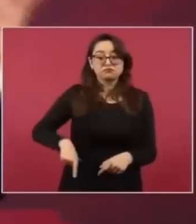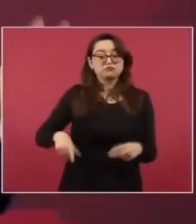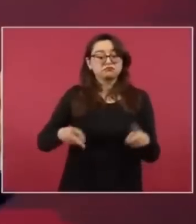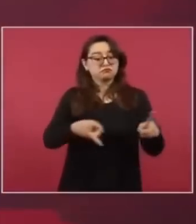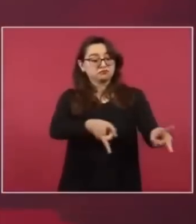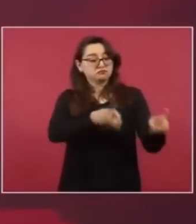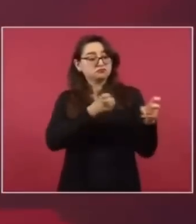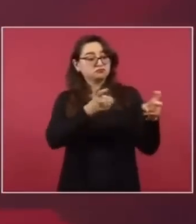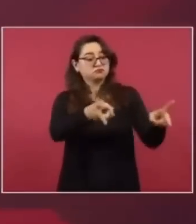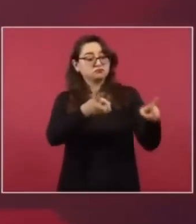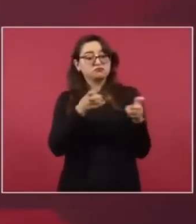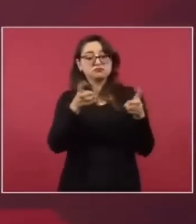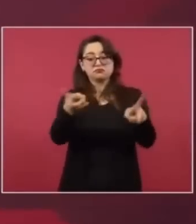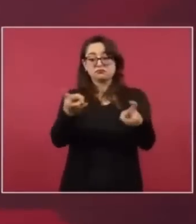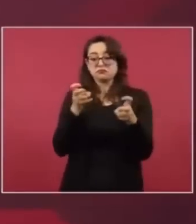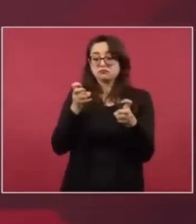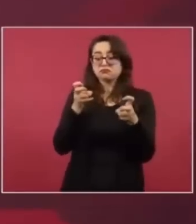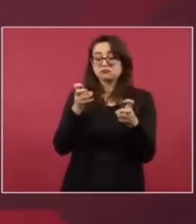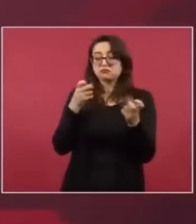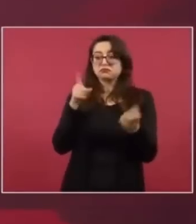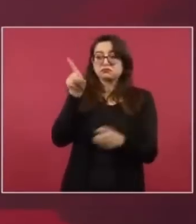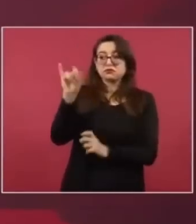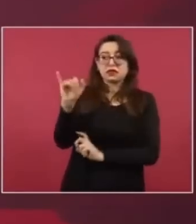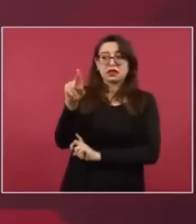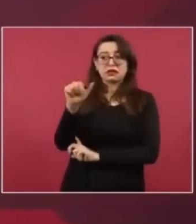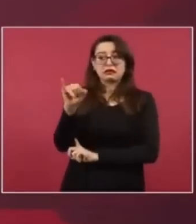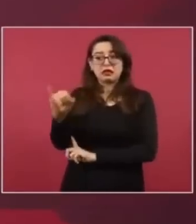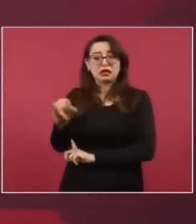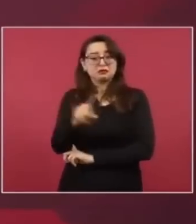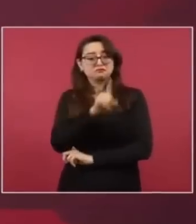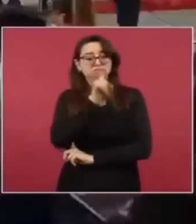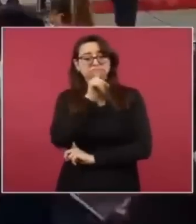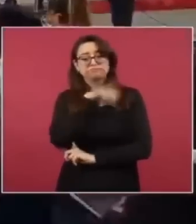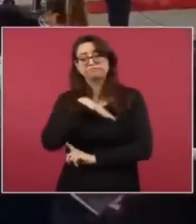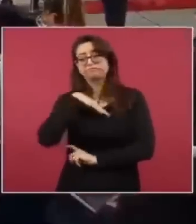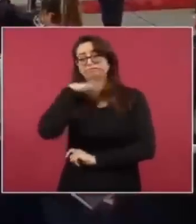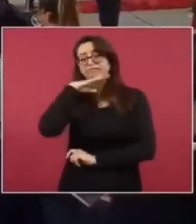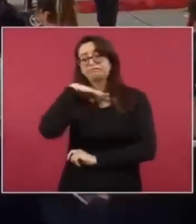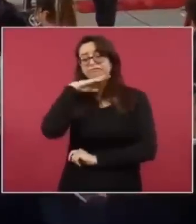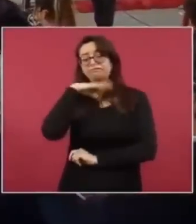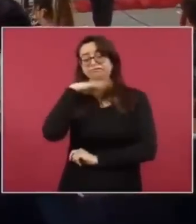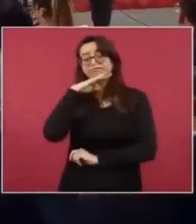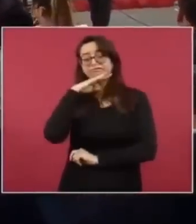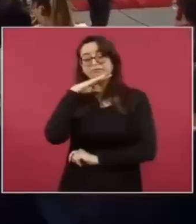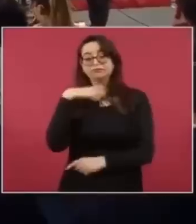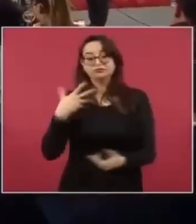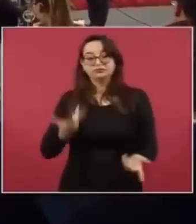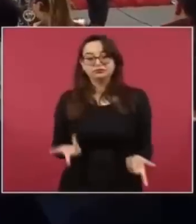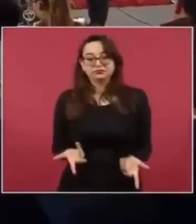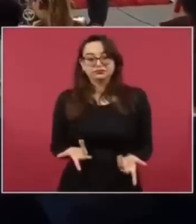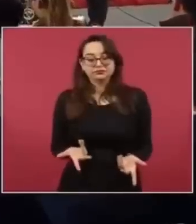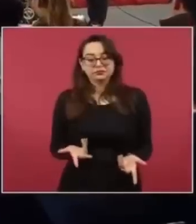Es como el encargado de